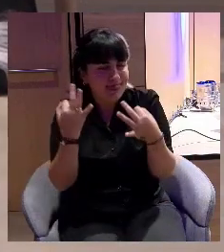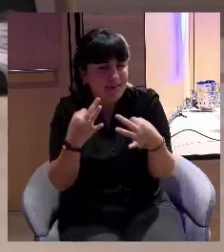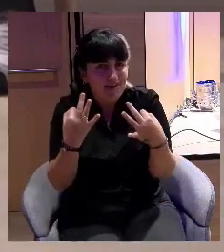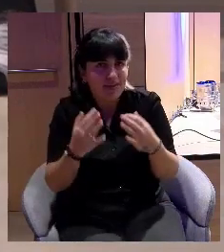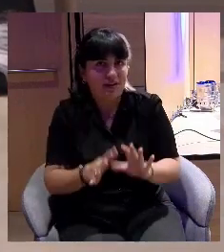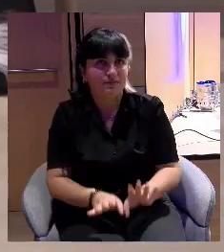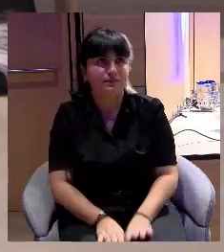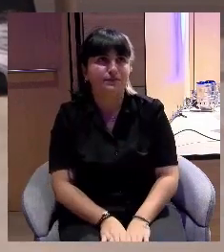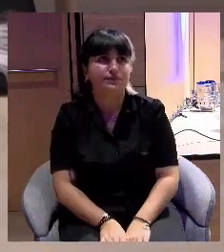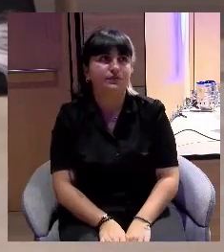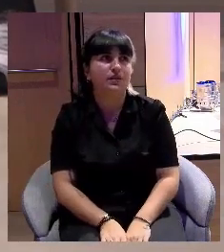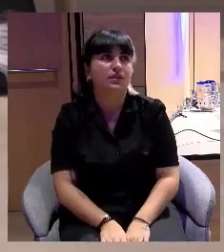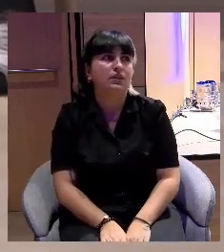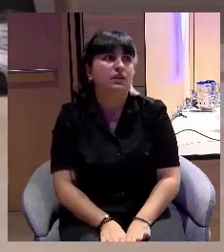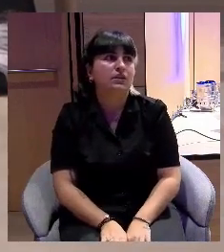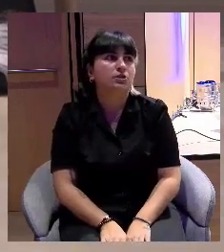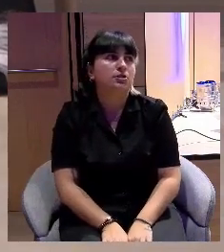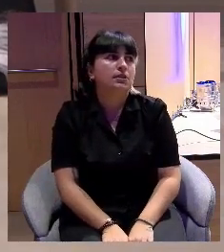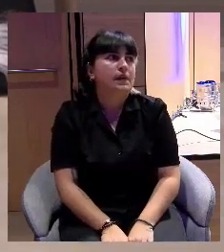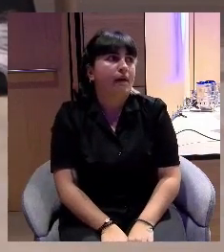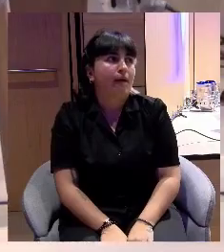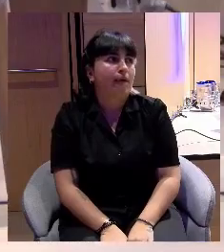bajar esa información, que se conozca.